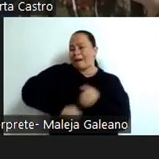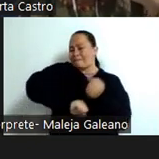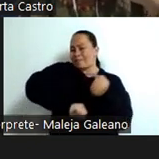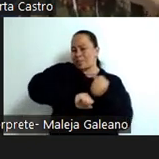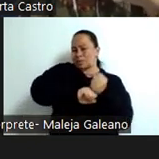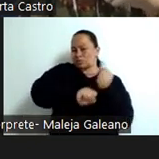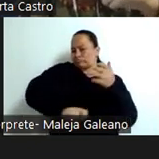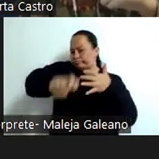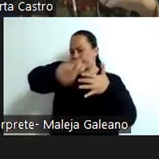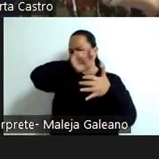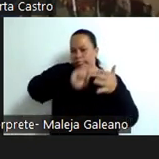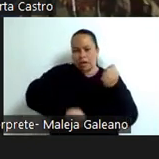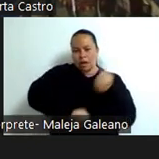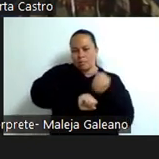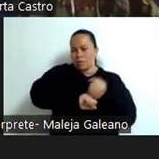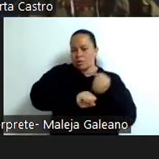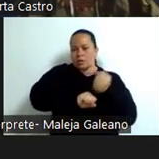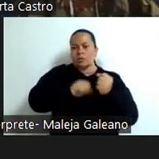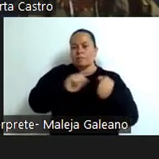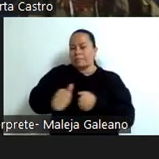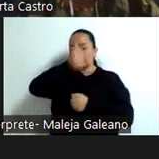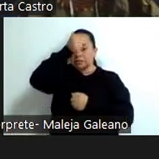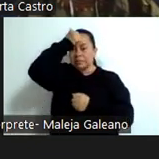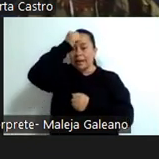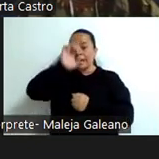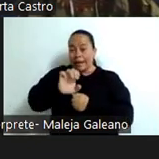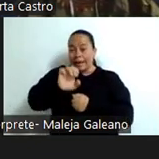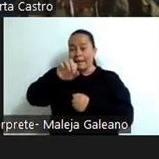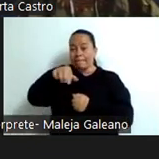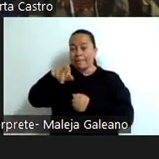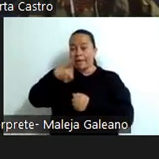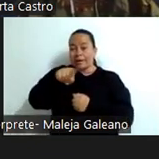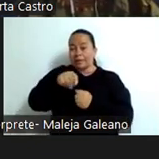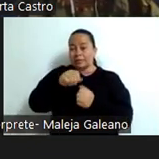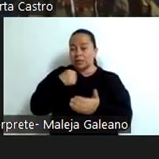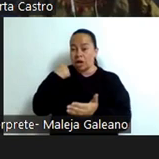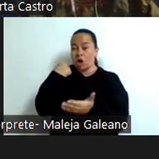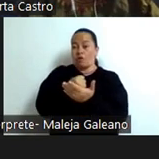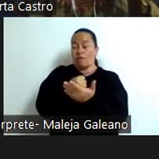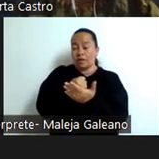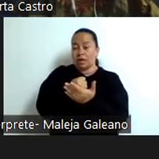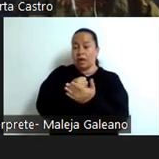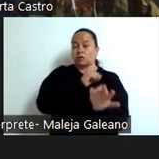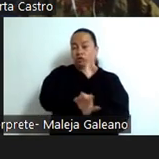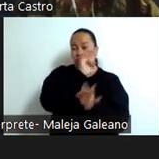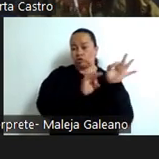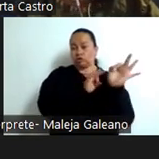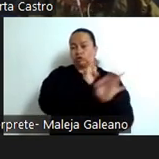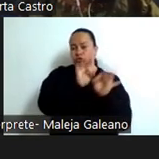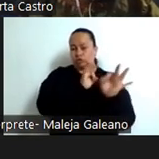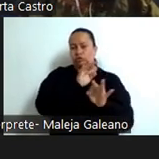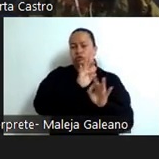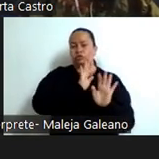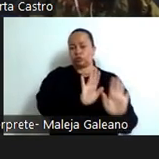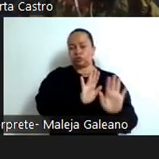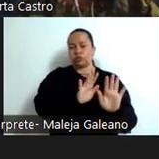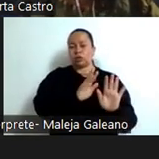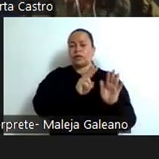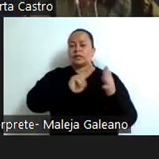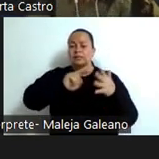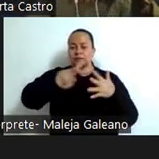sin embargo excepcionalmente una bps podría estar obligada a prestar el servicio de cuidadores con fundamento en el segundo nivel de